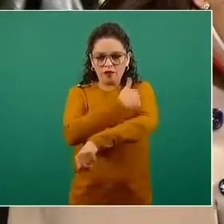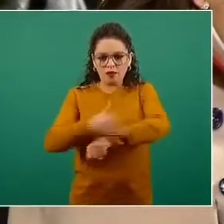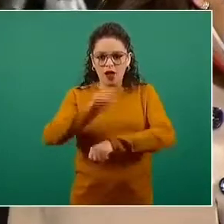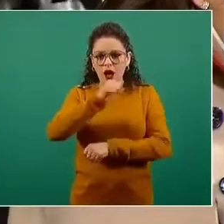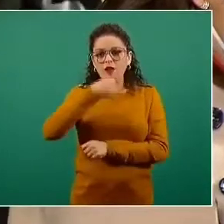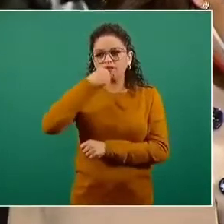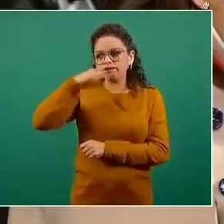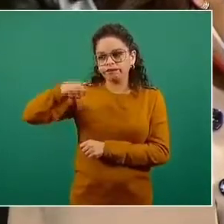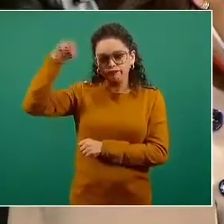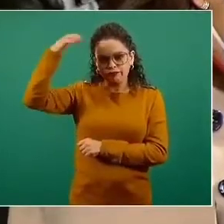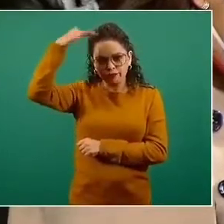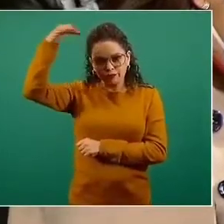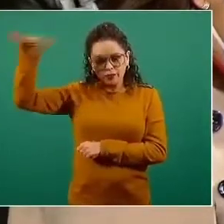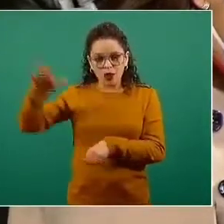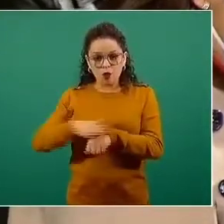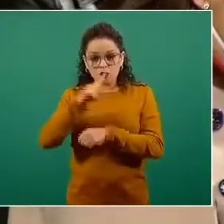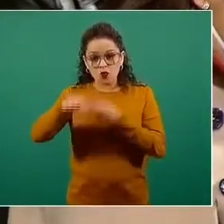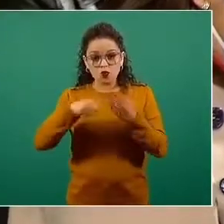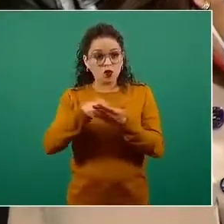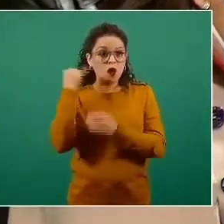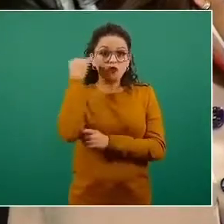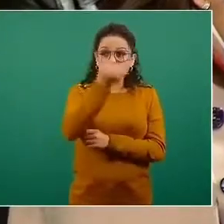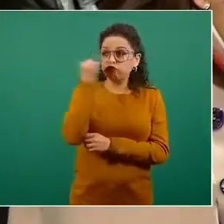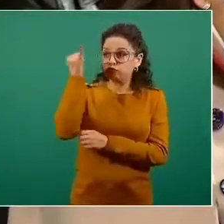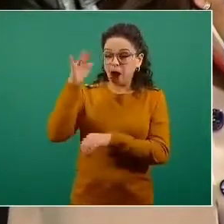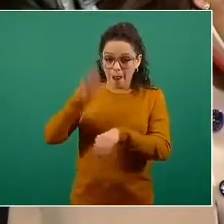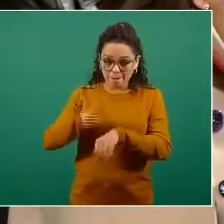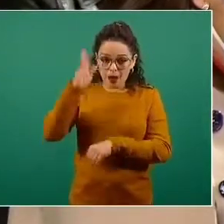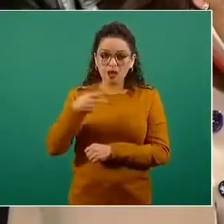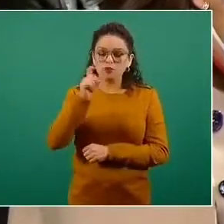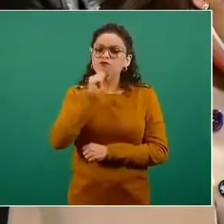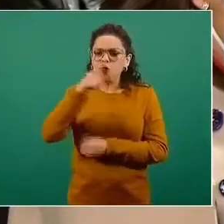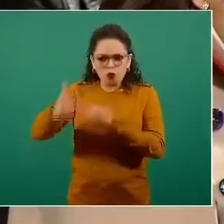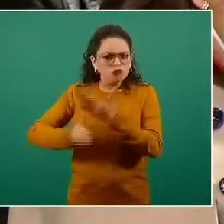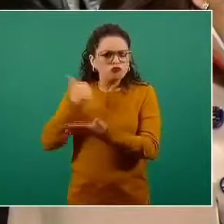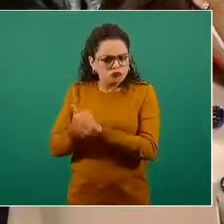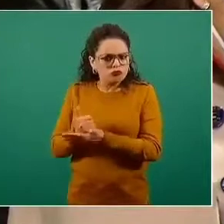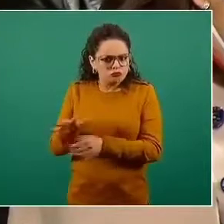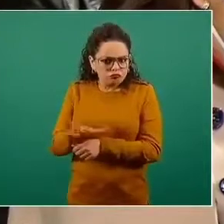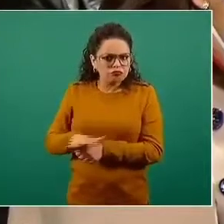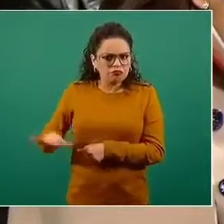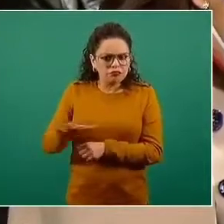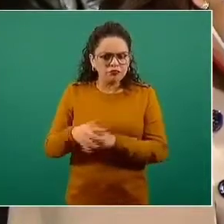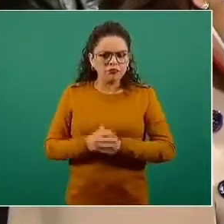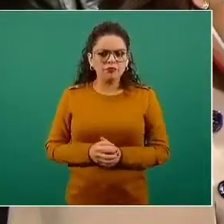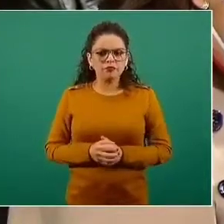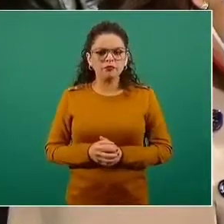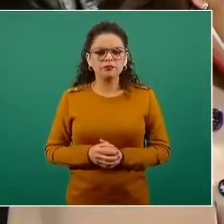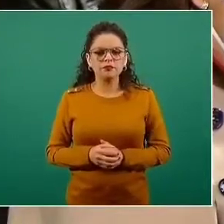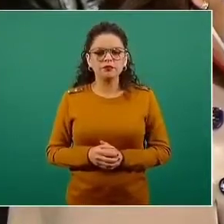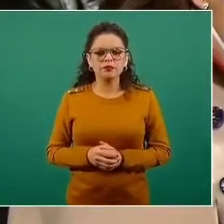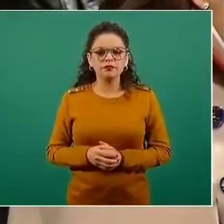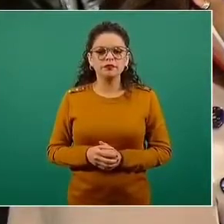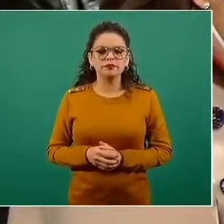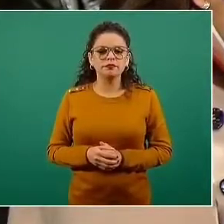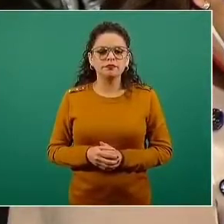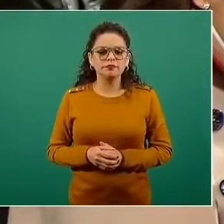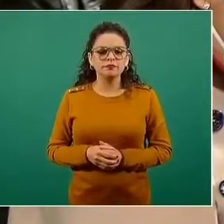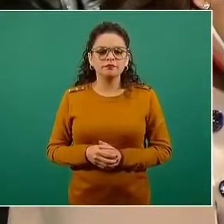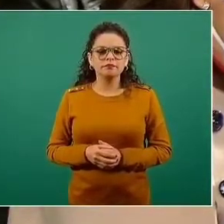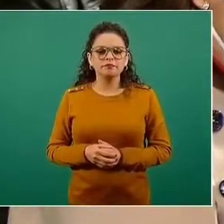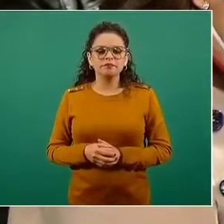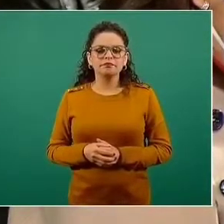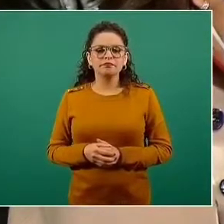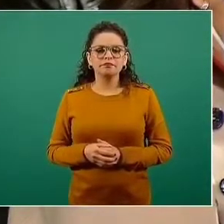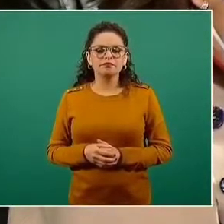muchos en zonas rurales, sobre todo, pero también en zonas conurbadas, por omisión, por dejadez, por lo que usted quiera,